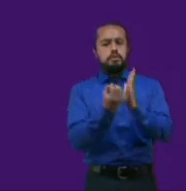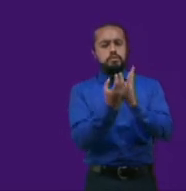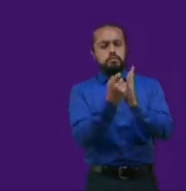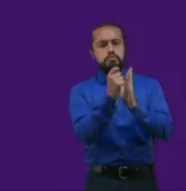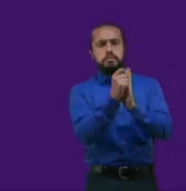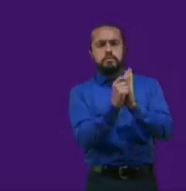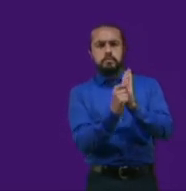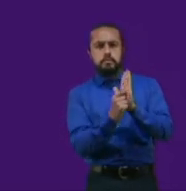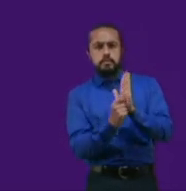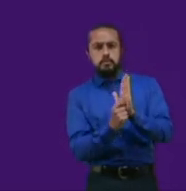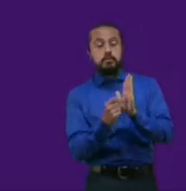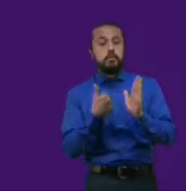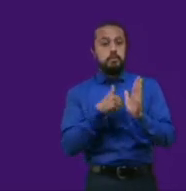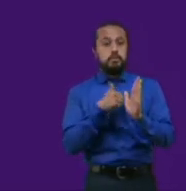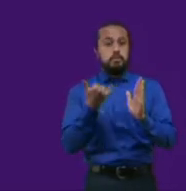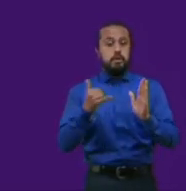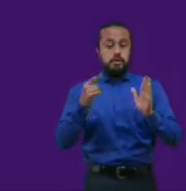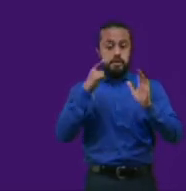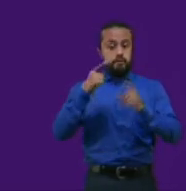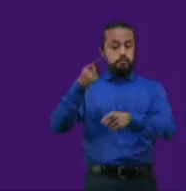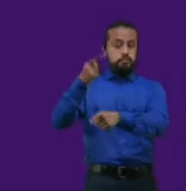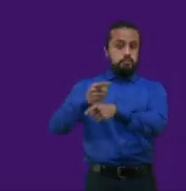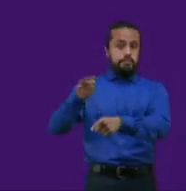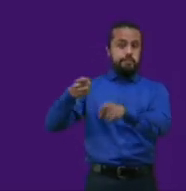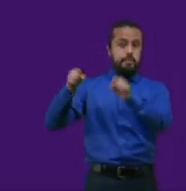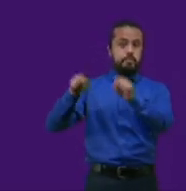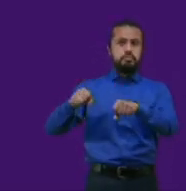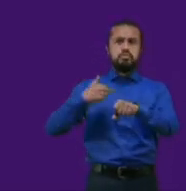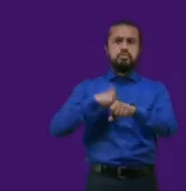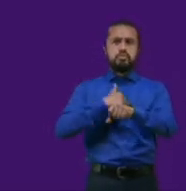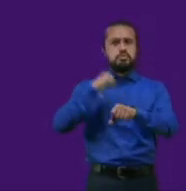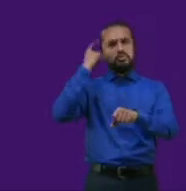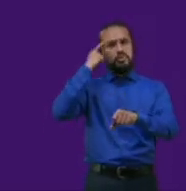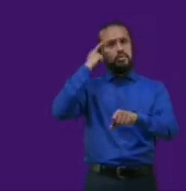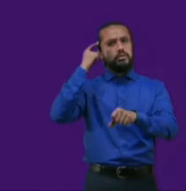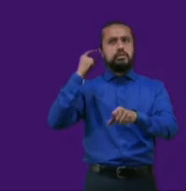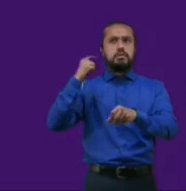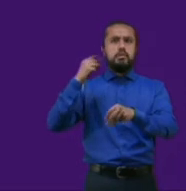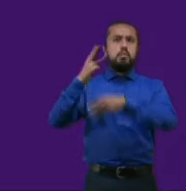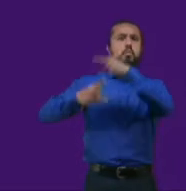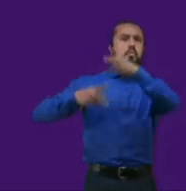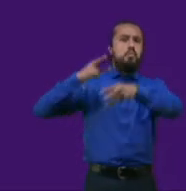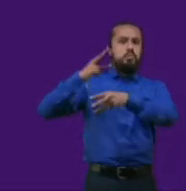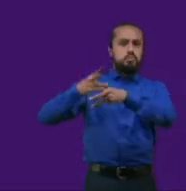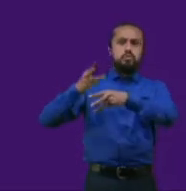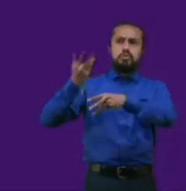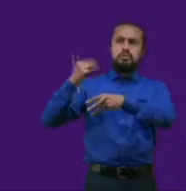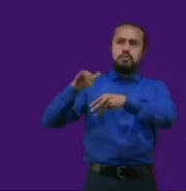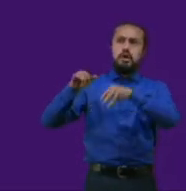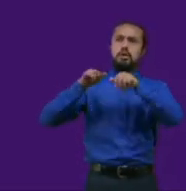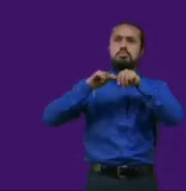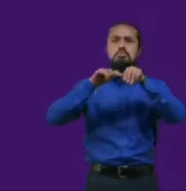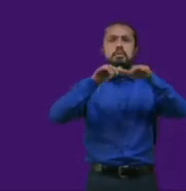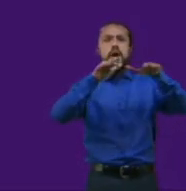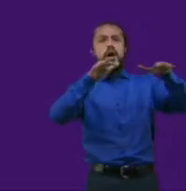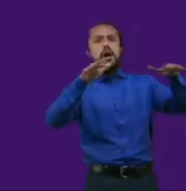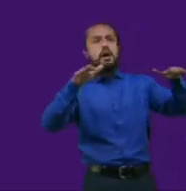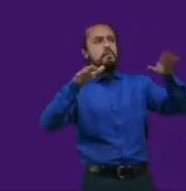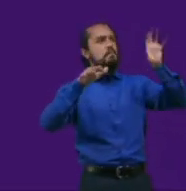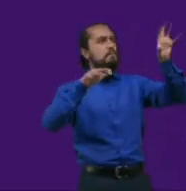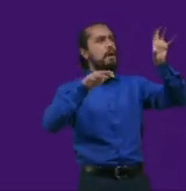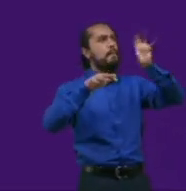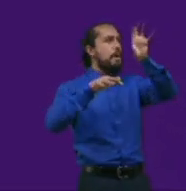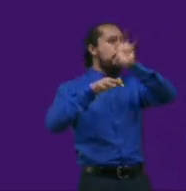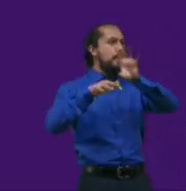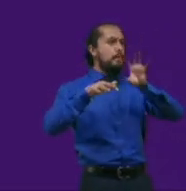nosotros hablamos de confirming y cuando uno se va en el mundo y empieza a analizar el confirming, pues lo ve entre grandísimas empresas y sus pequeños